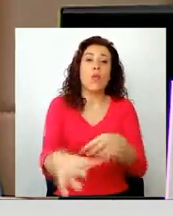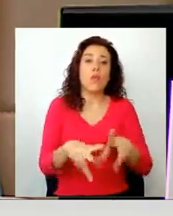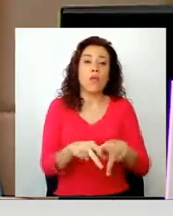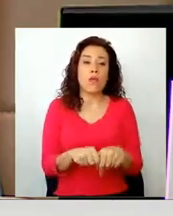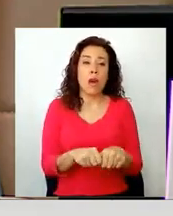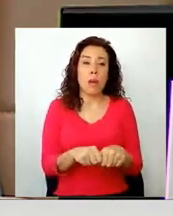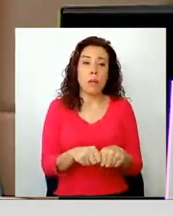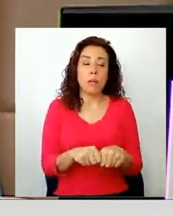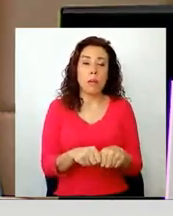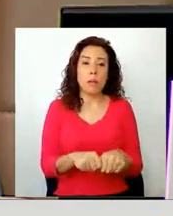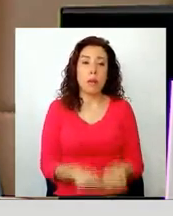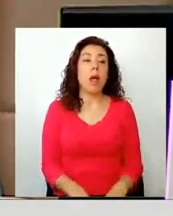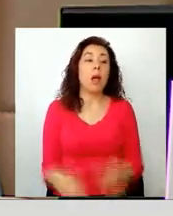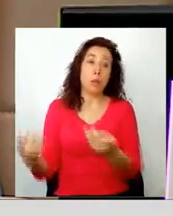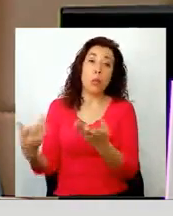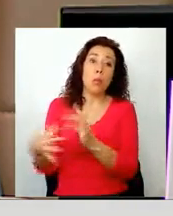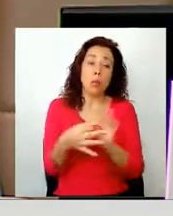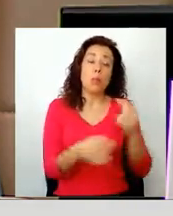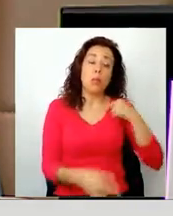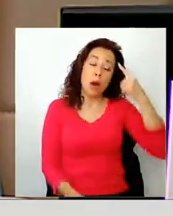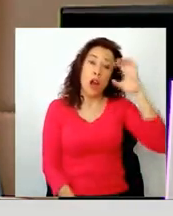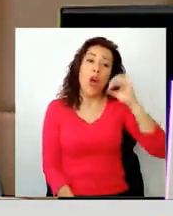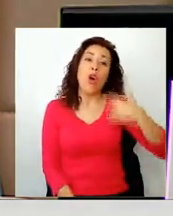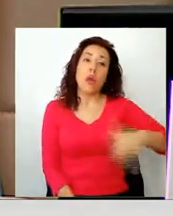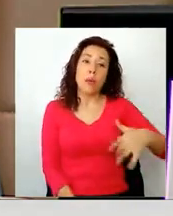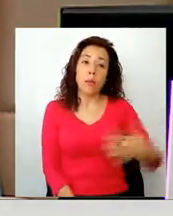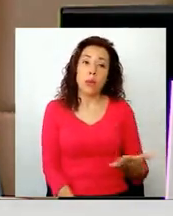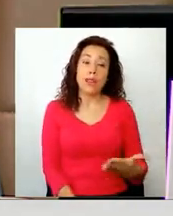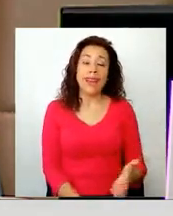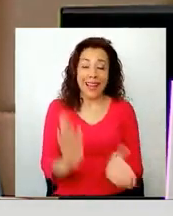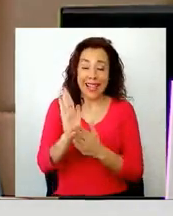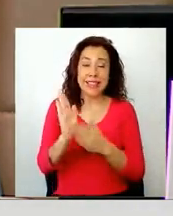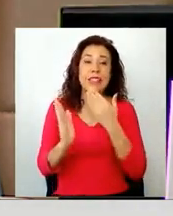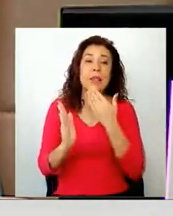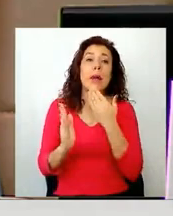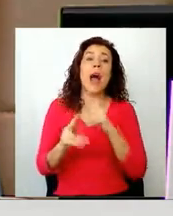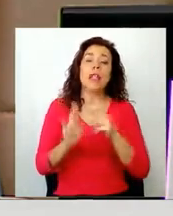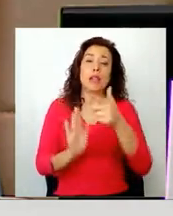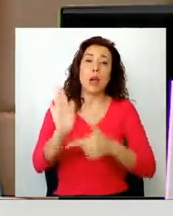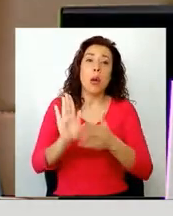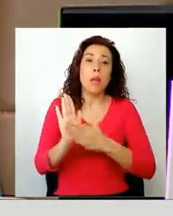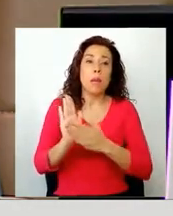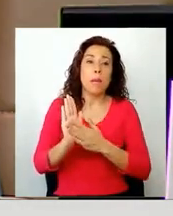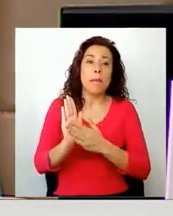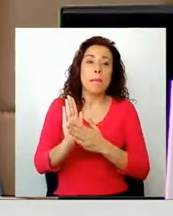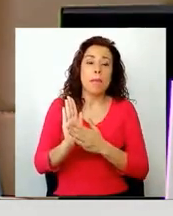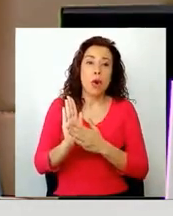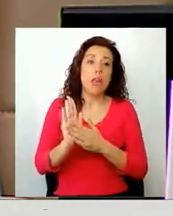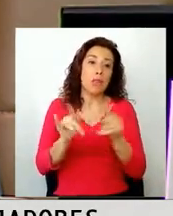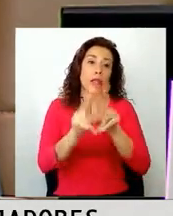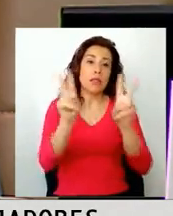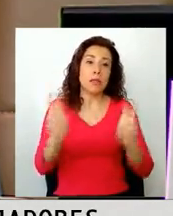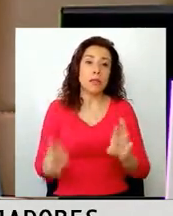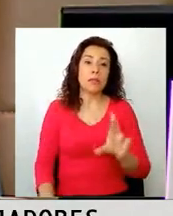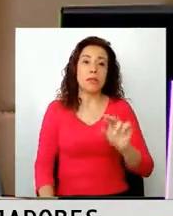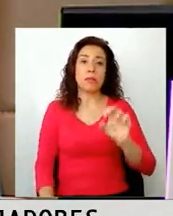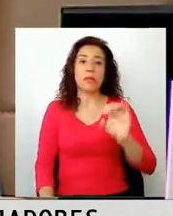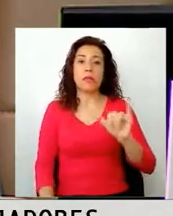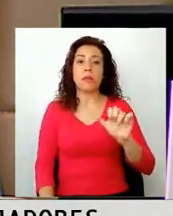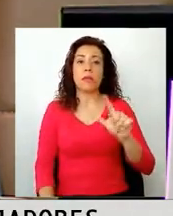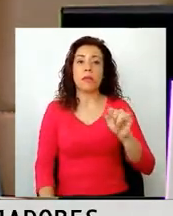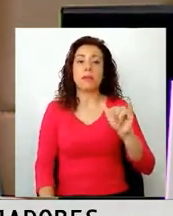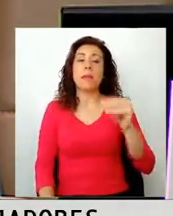sentido creemos necesario no solo esto sino que levantar políticas al respecto royalty para rancagua